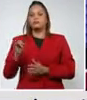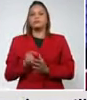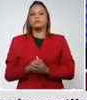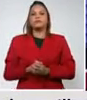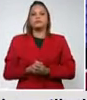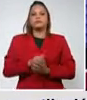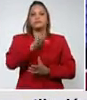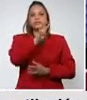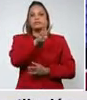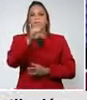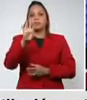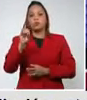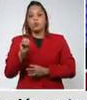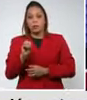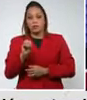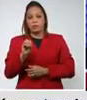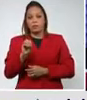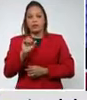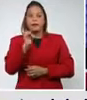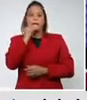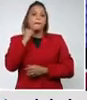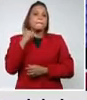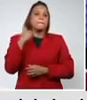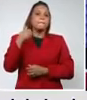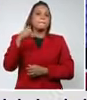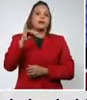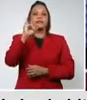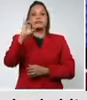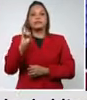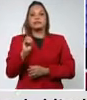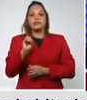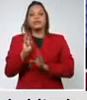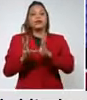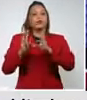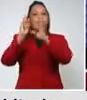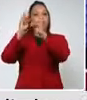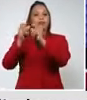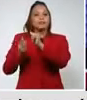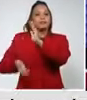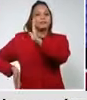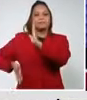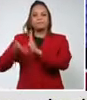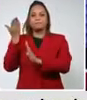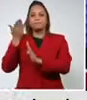340, y más de 60, una cifra muy elevada.